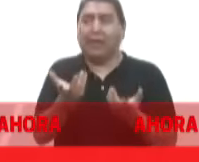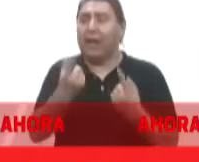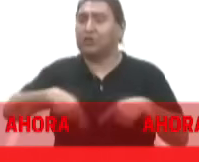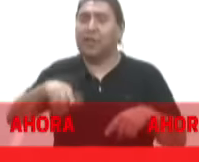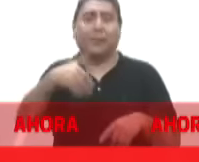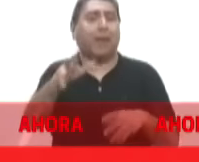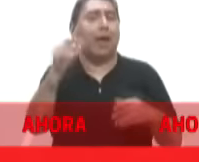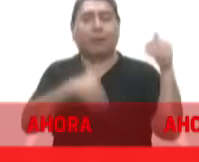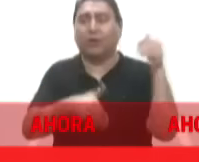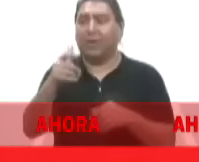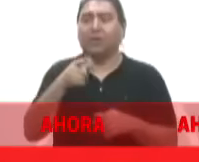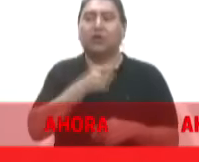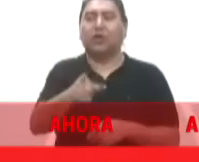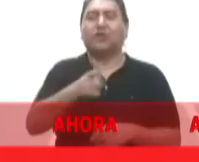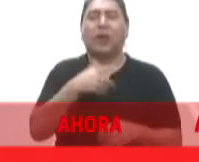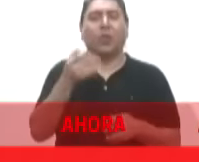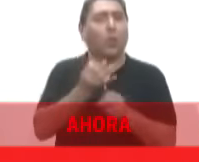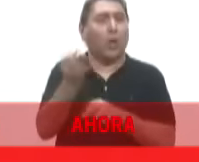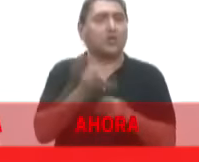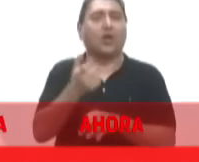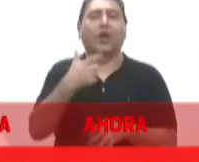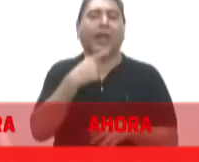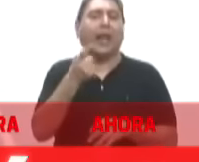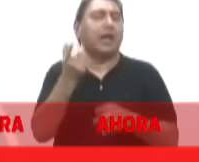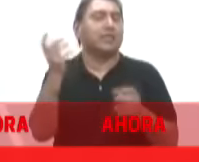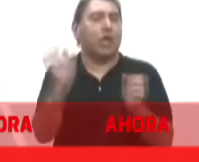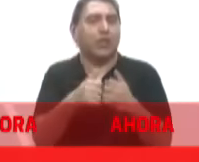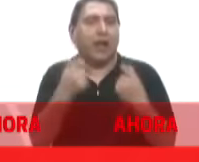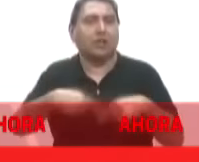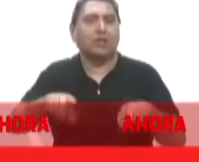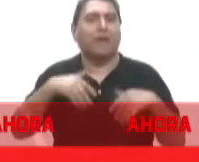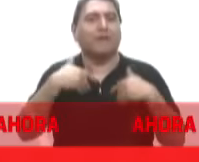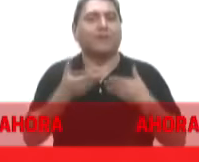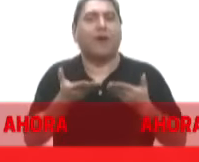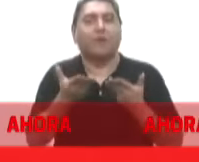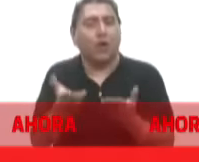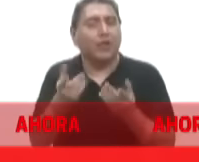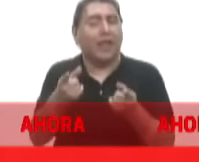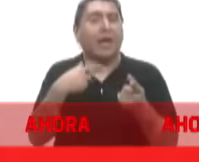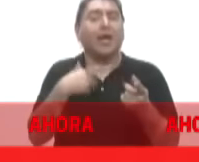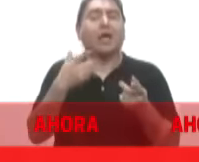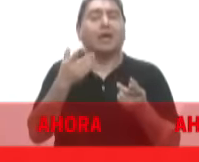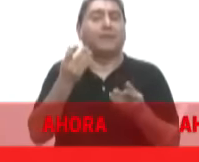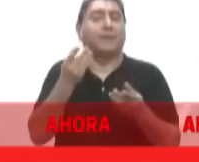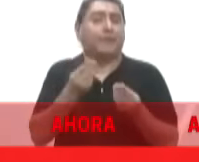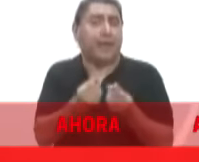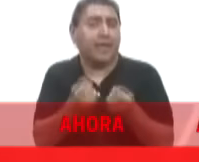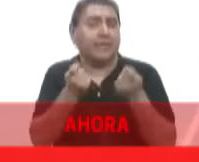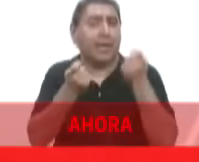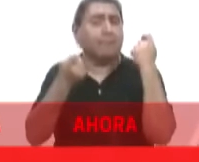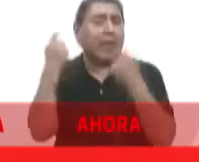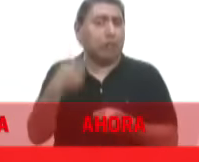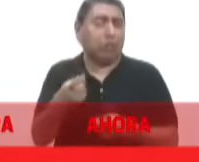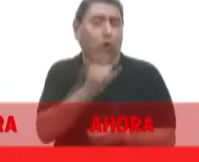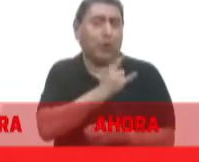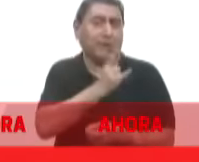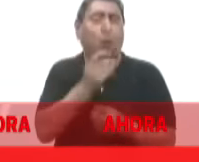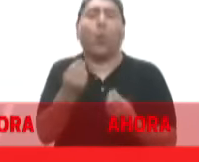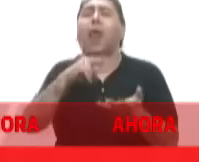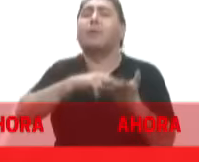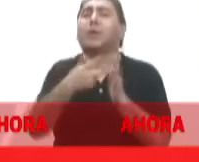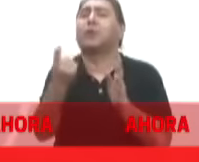votar en contra de la educación. Quieren esconder los que no quieren votar a favor del financiamiento universitario. Porque si no, ¿cuál es el problema?